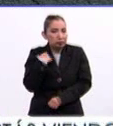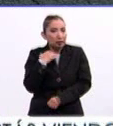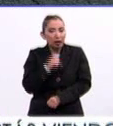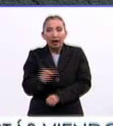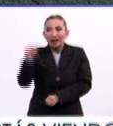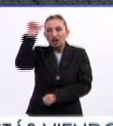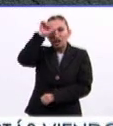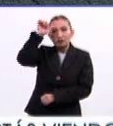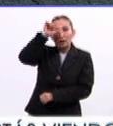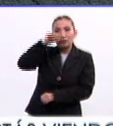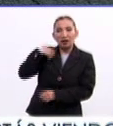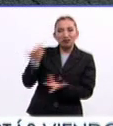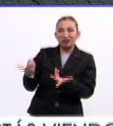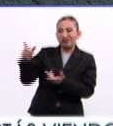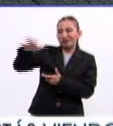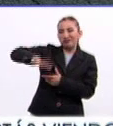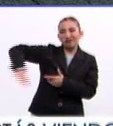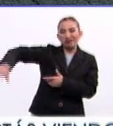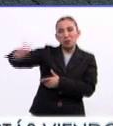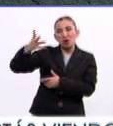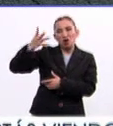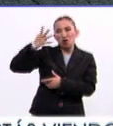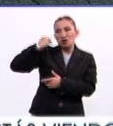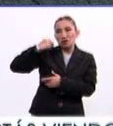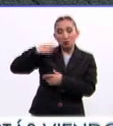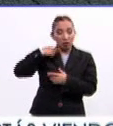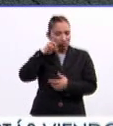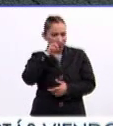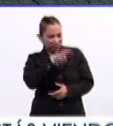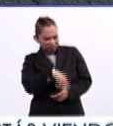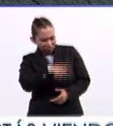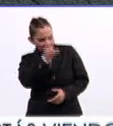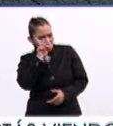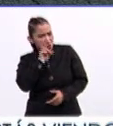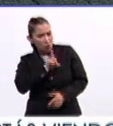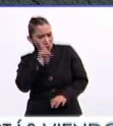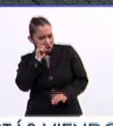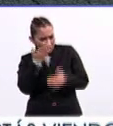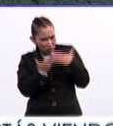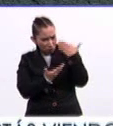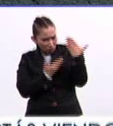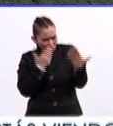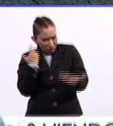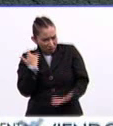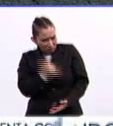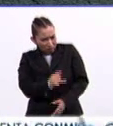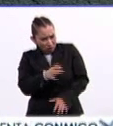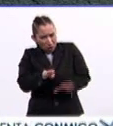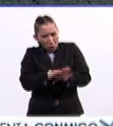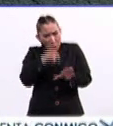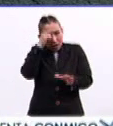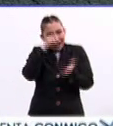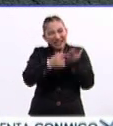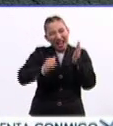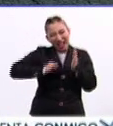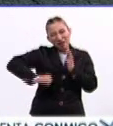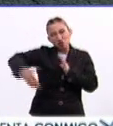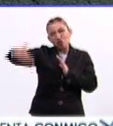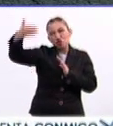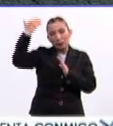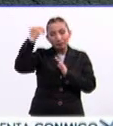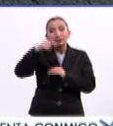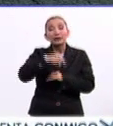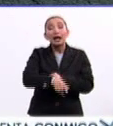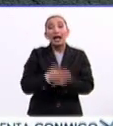con una sociedad que no veía bien que una mujer se dedicara a lo que Sor Juana se dedicaba, ¿no? Ahora, en su tiempo sí,